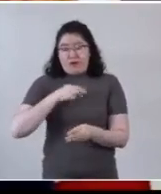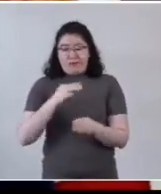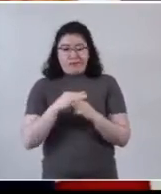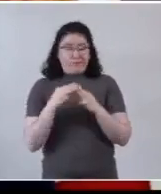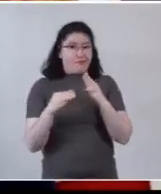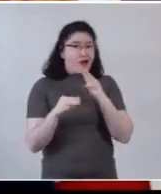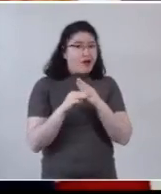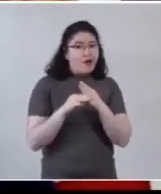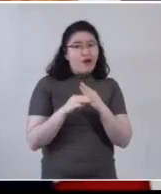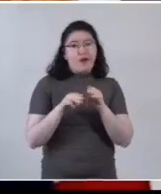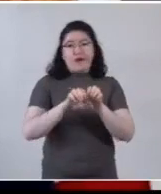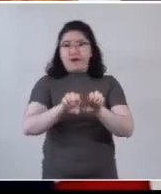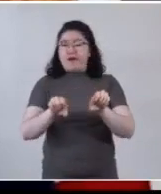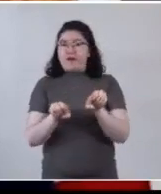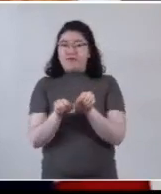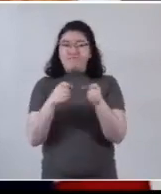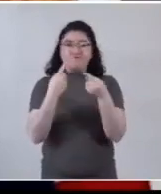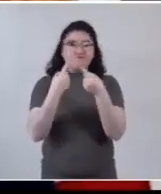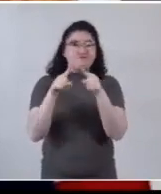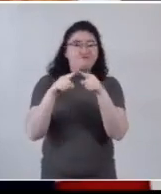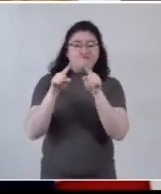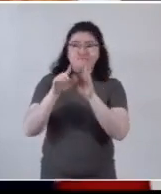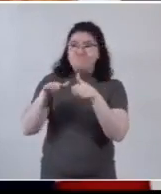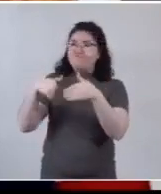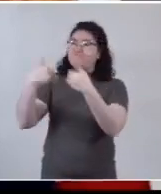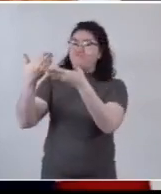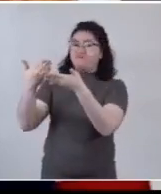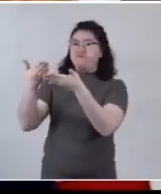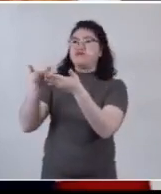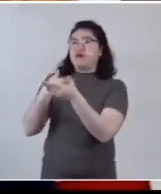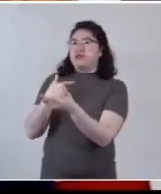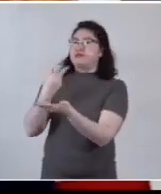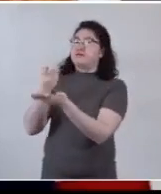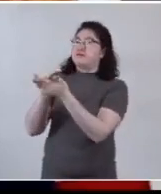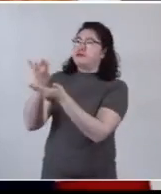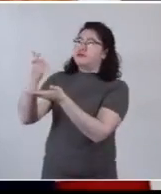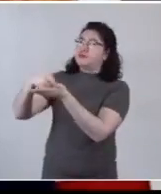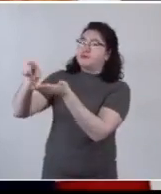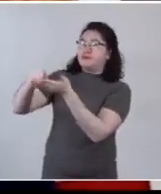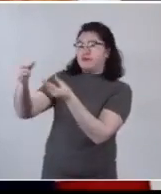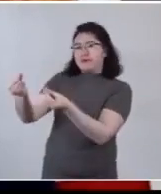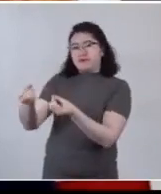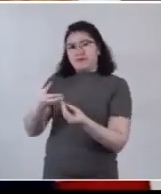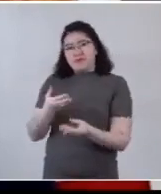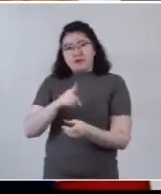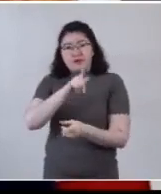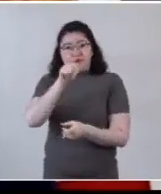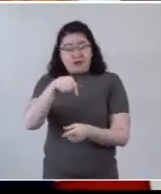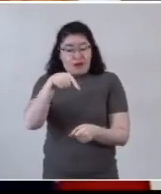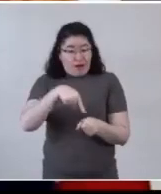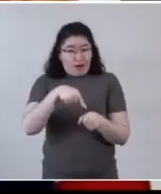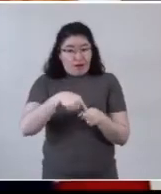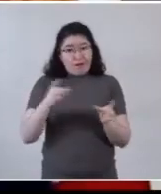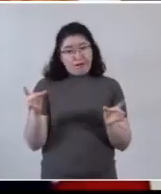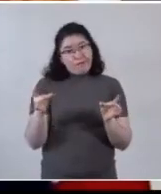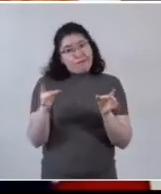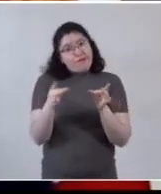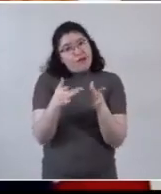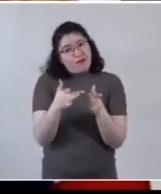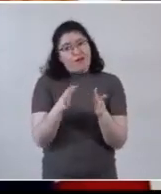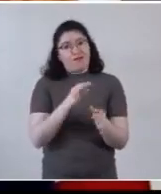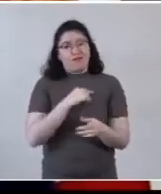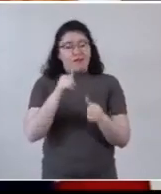y equipos en el extranjero para poder atender la contingencia